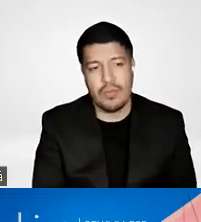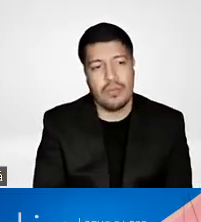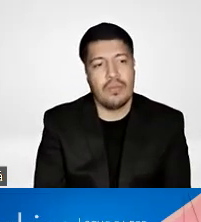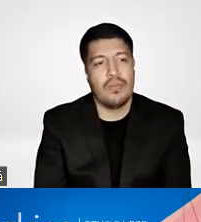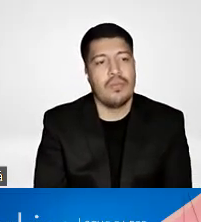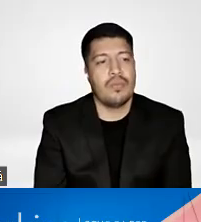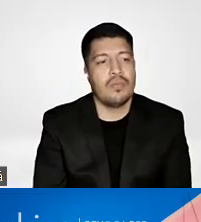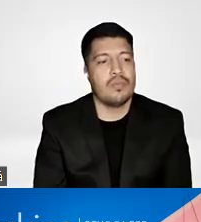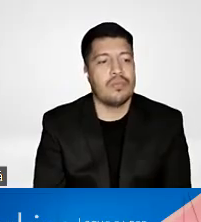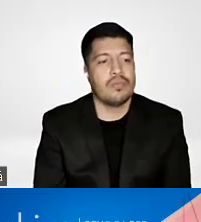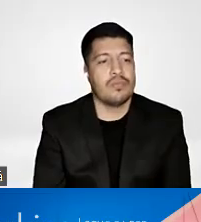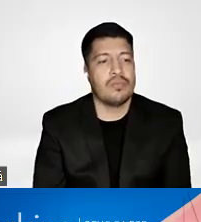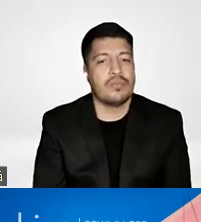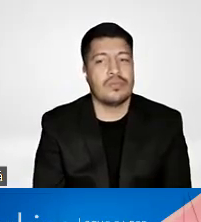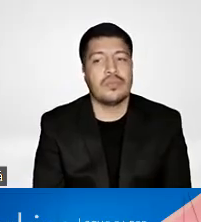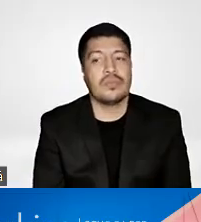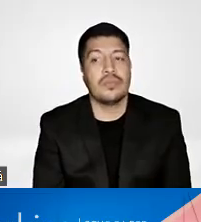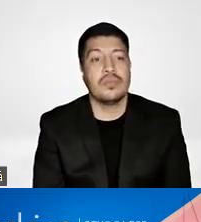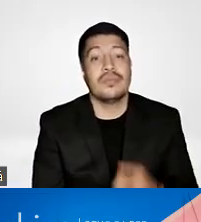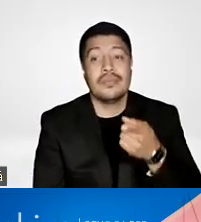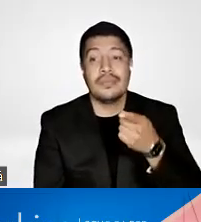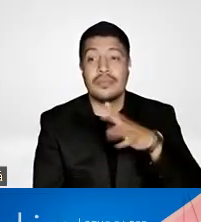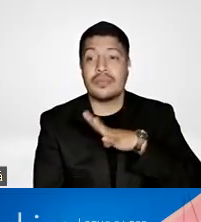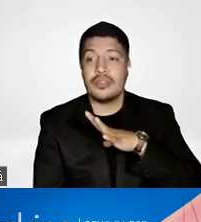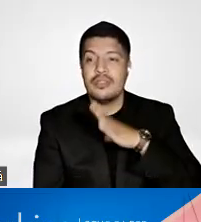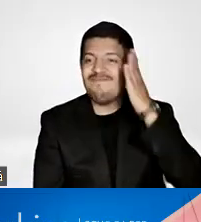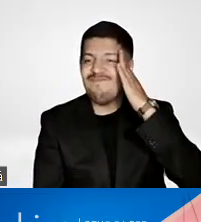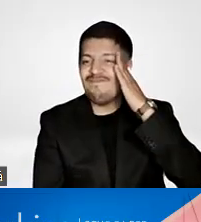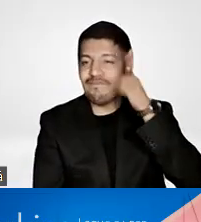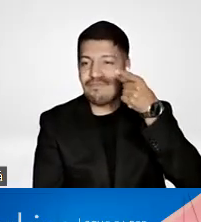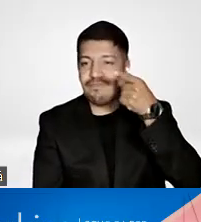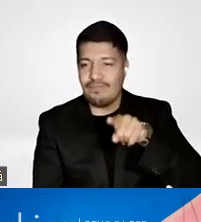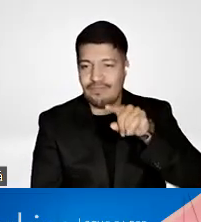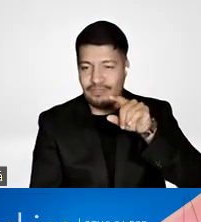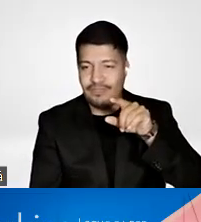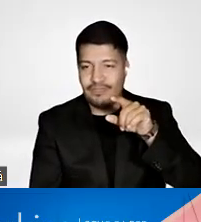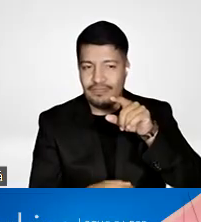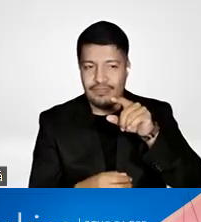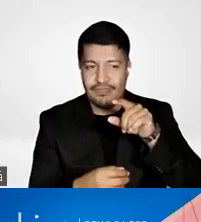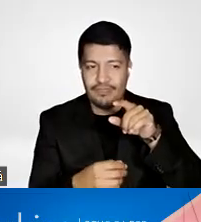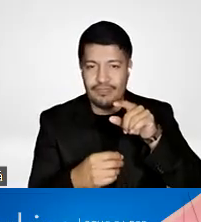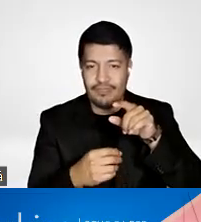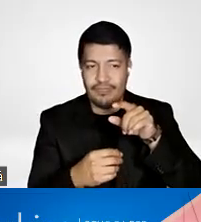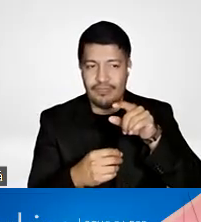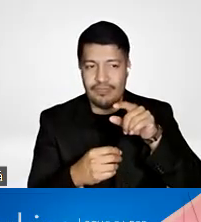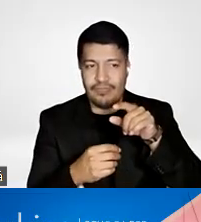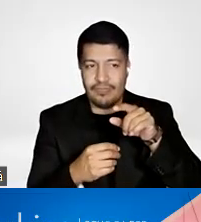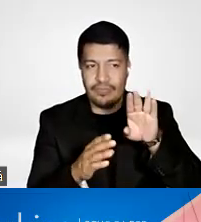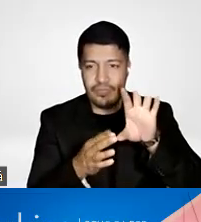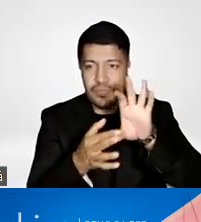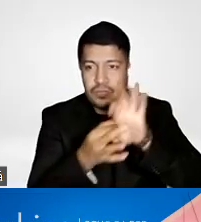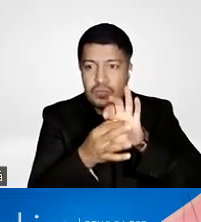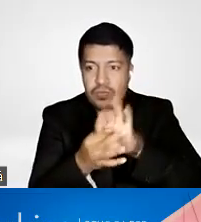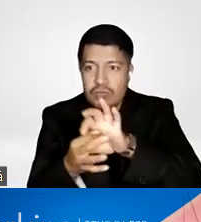Este es el algoritmo de la guía de práctica clínica que mencionábamos hace un momento, para que vean que es un algoritmo